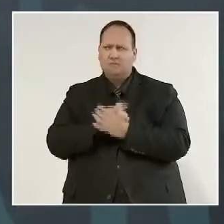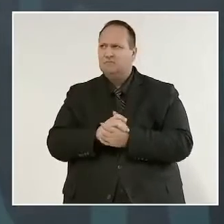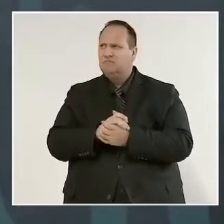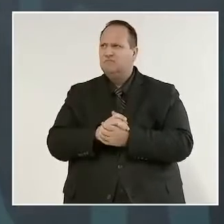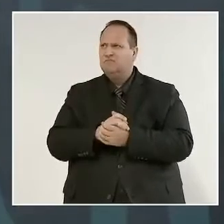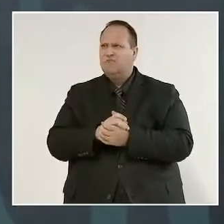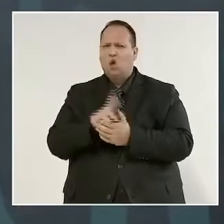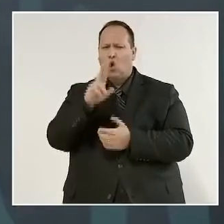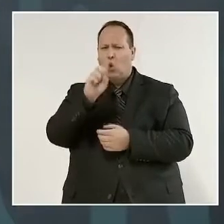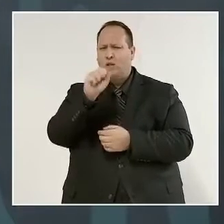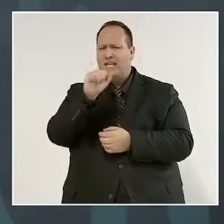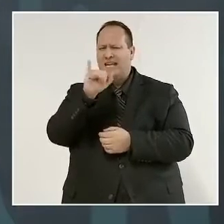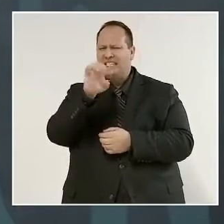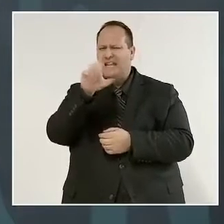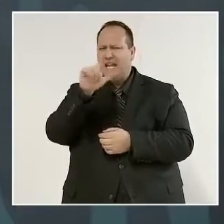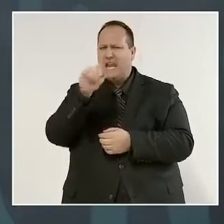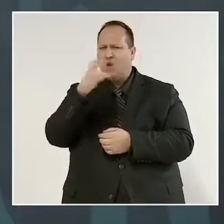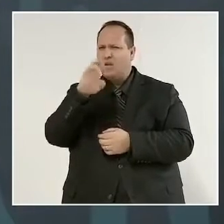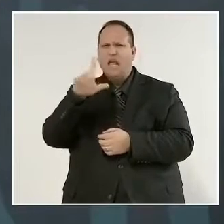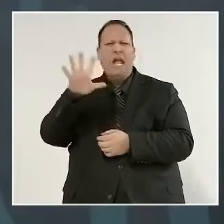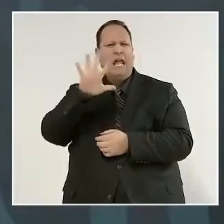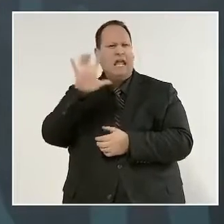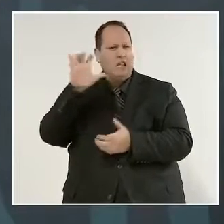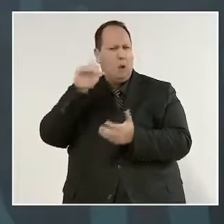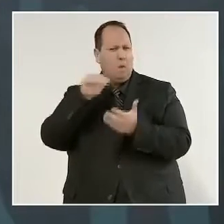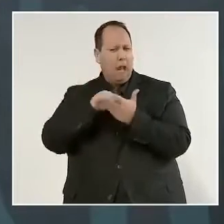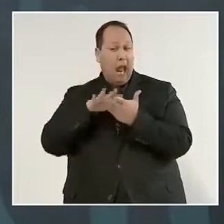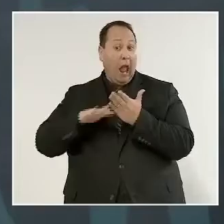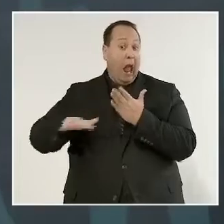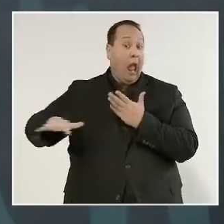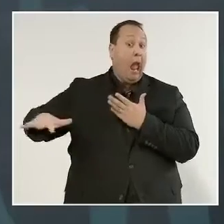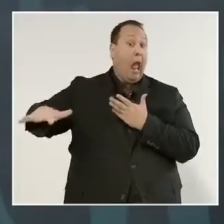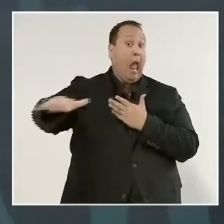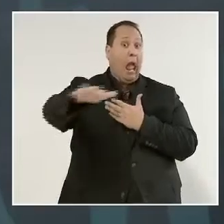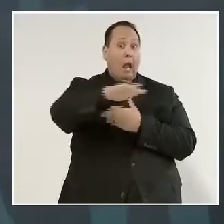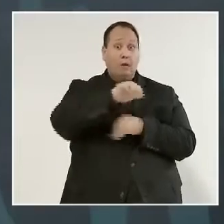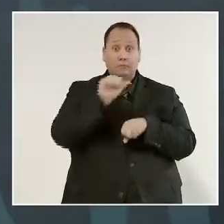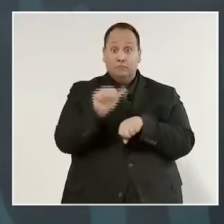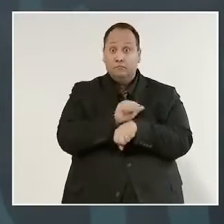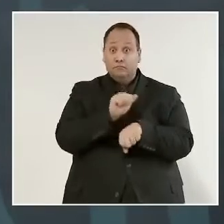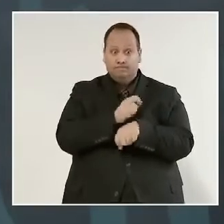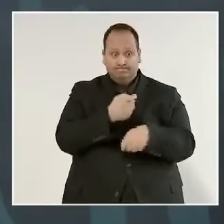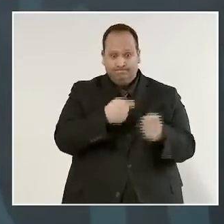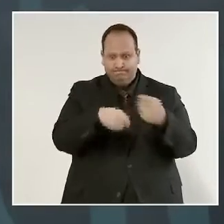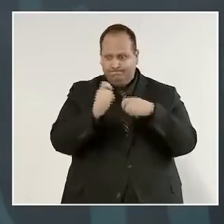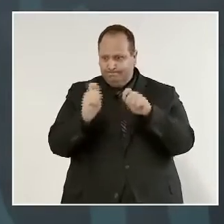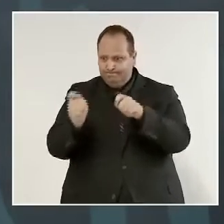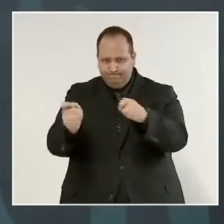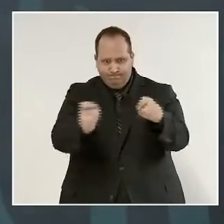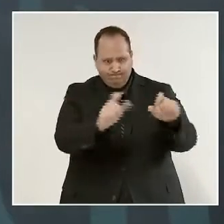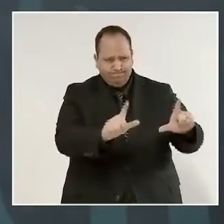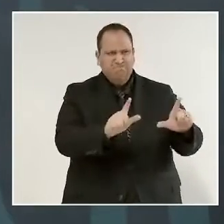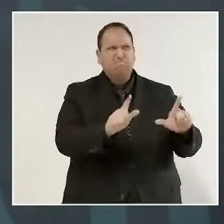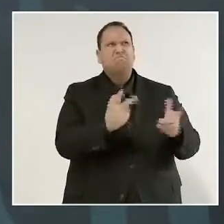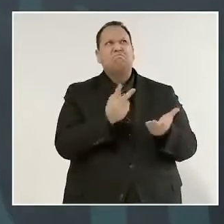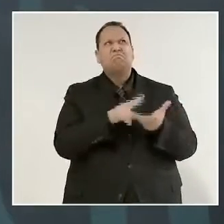Rosa Isela Rodríguez, los 500.000 vehículos, pues van a ser